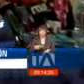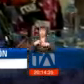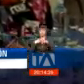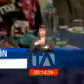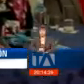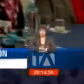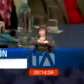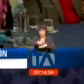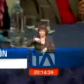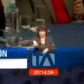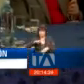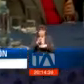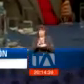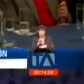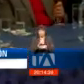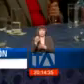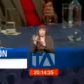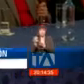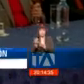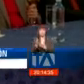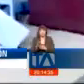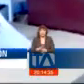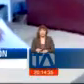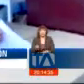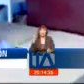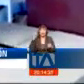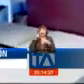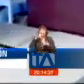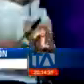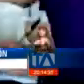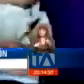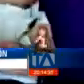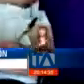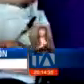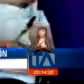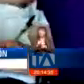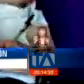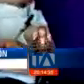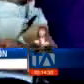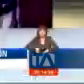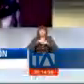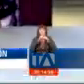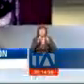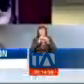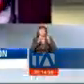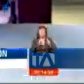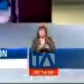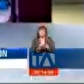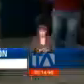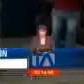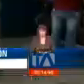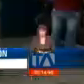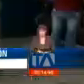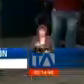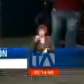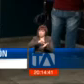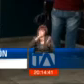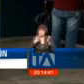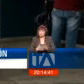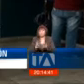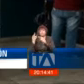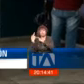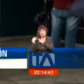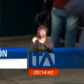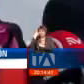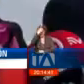país, quienes esperan que hasta antes de que finalice el año se pueda llamar a una consulta popular para que sea la ciudadanía quien decida el